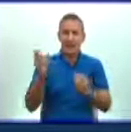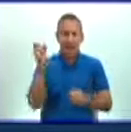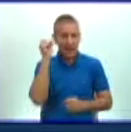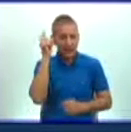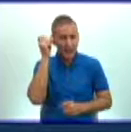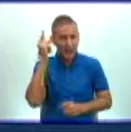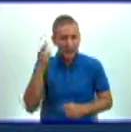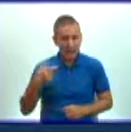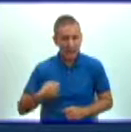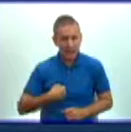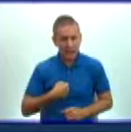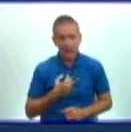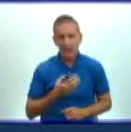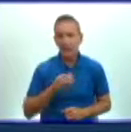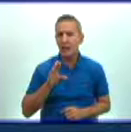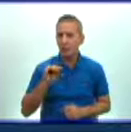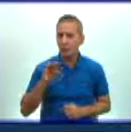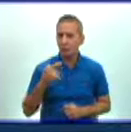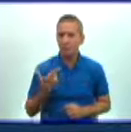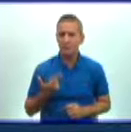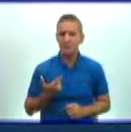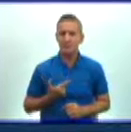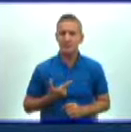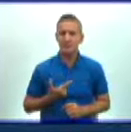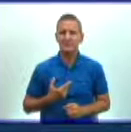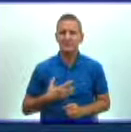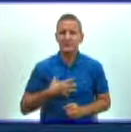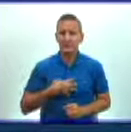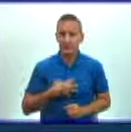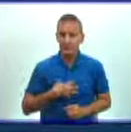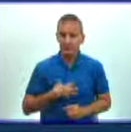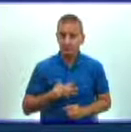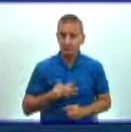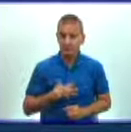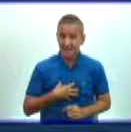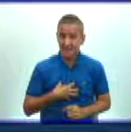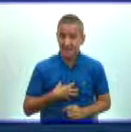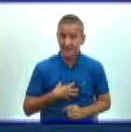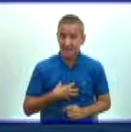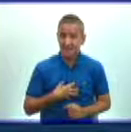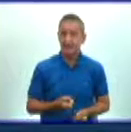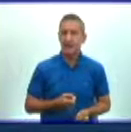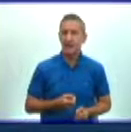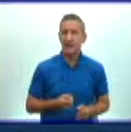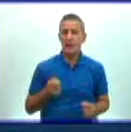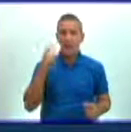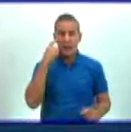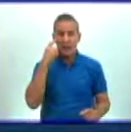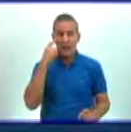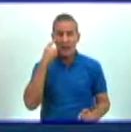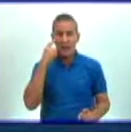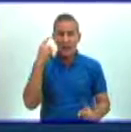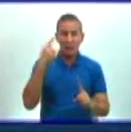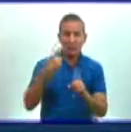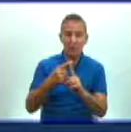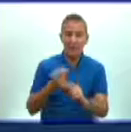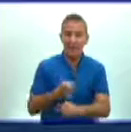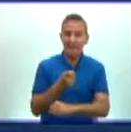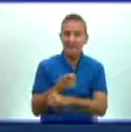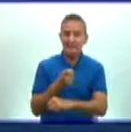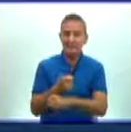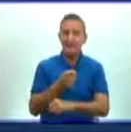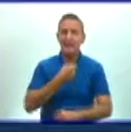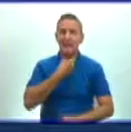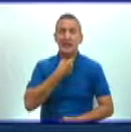yo expresé. Él tiene como premisa enseñar mediante su ejemplo. Fíjense, aquí